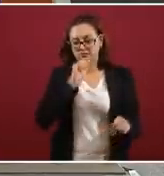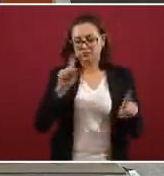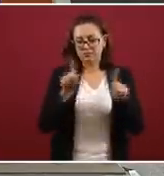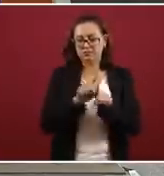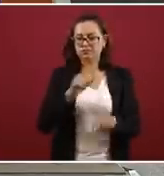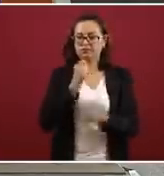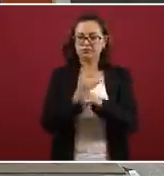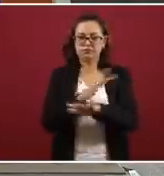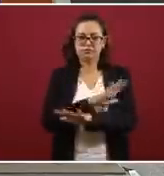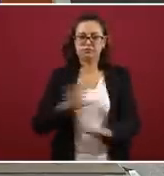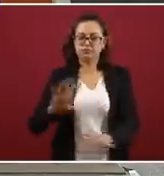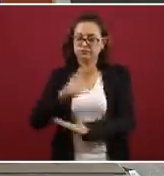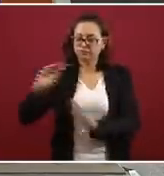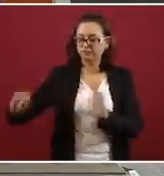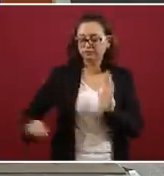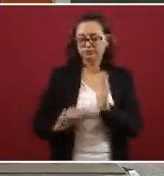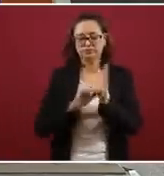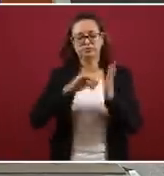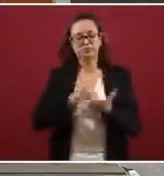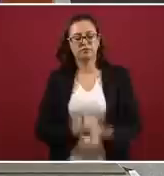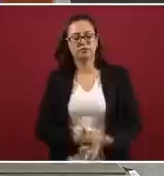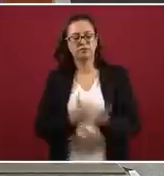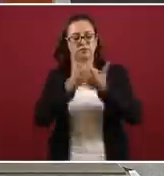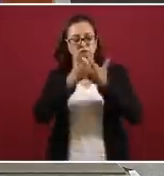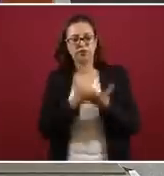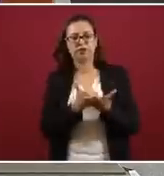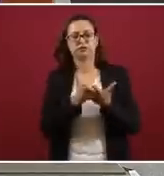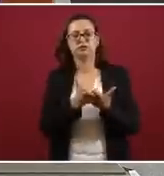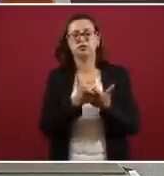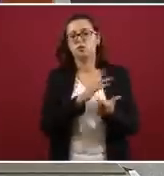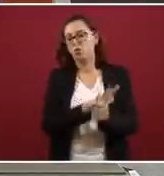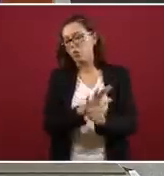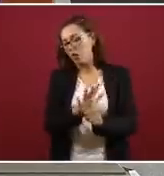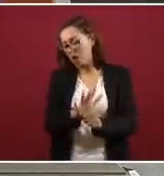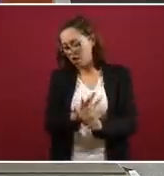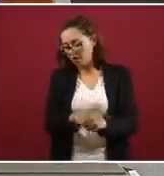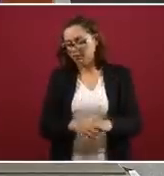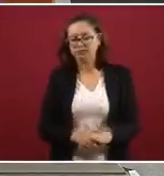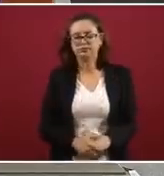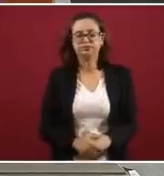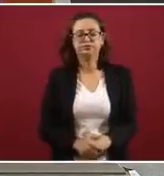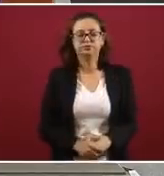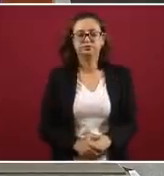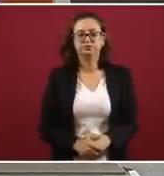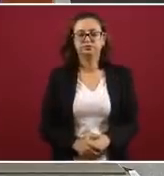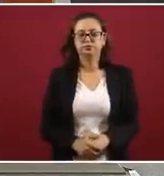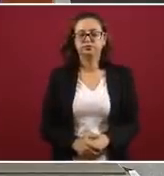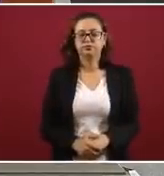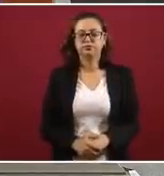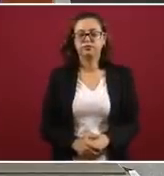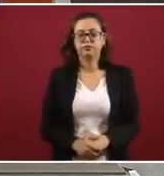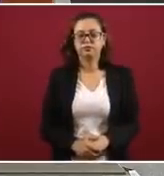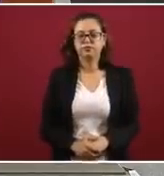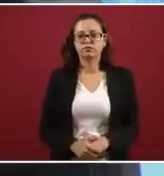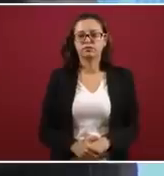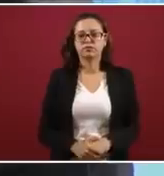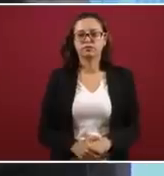complementario que nos ayuda a mostrar que no va a haber un